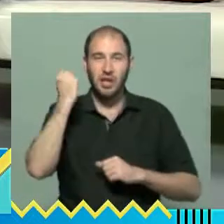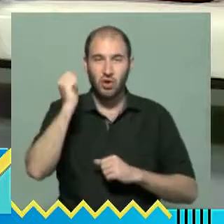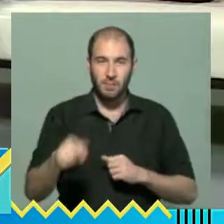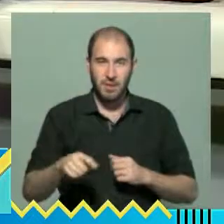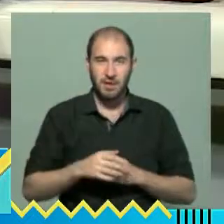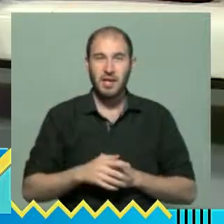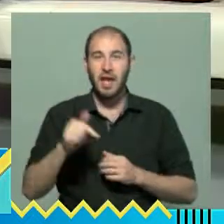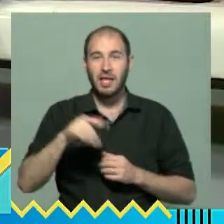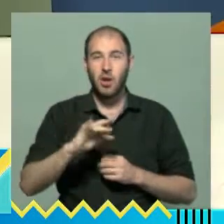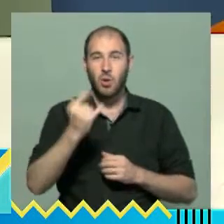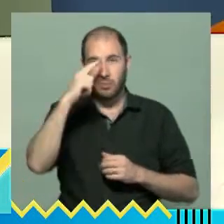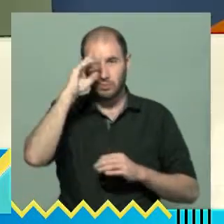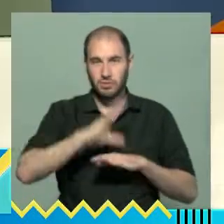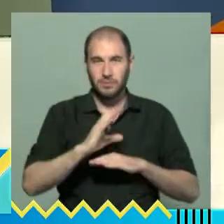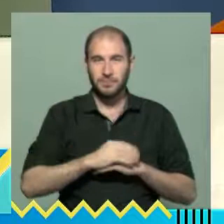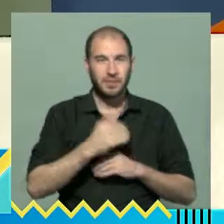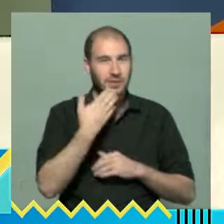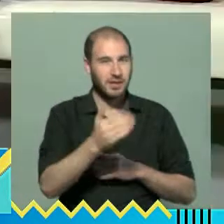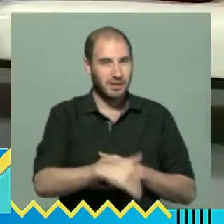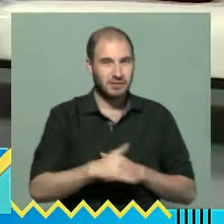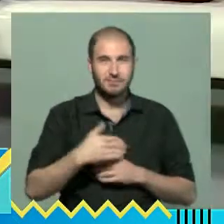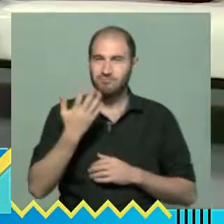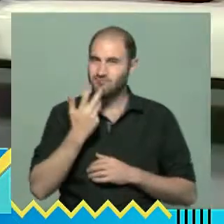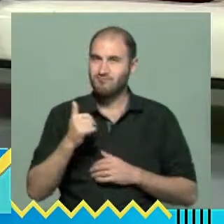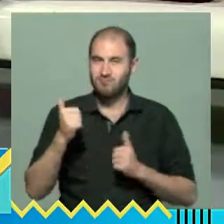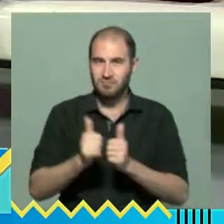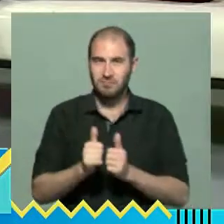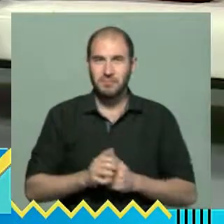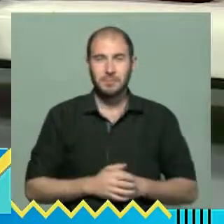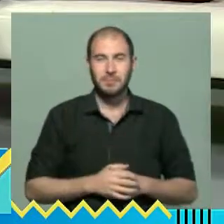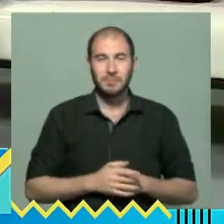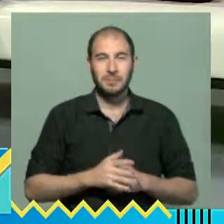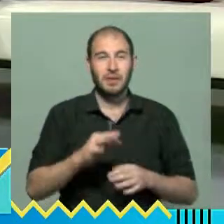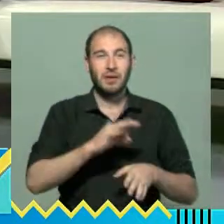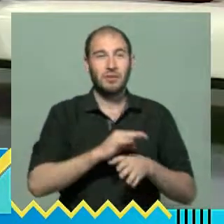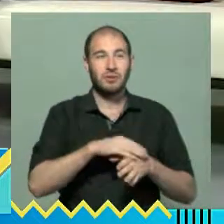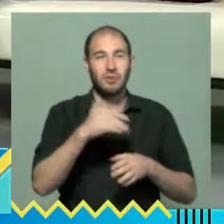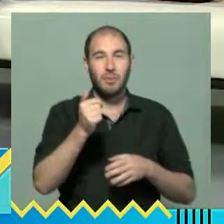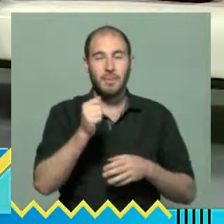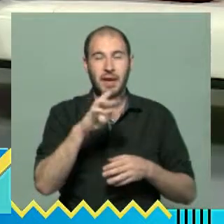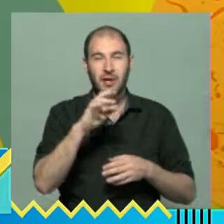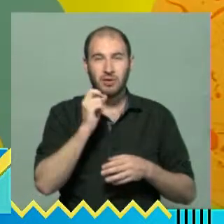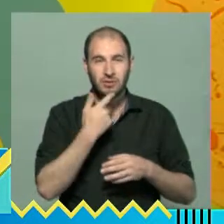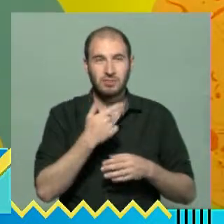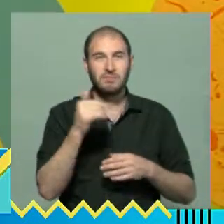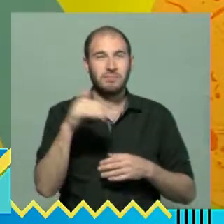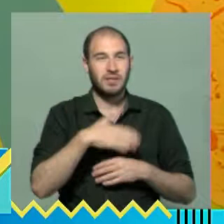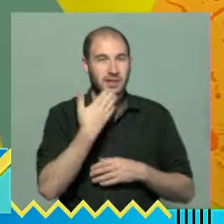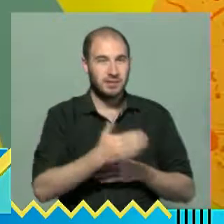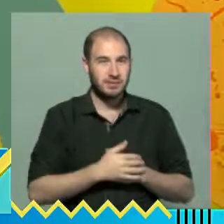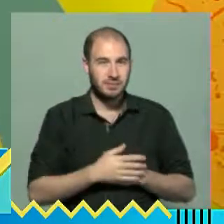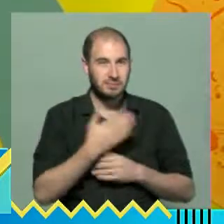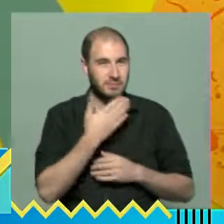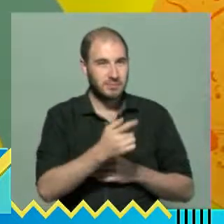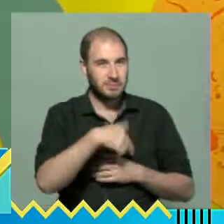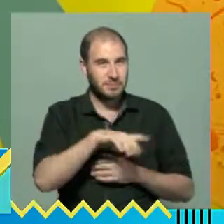de aquí de la Universidad Nacional de Cuyo. Muchísimas gracias, Roberto. Un placer acompañarnos. Doctor Marcos Jofré Neira, muchísimas gracias, Marcos, por estar acá.